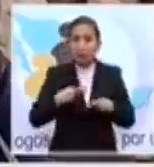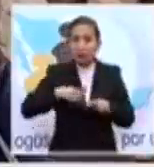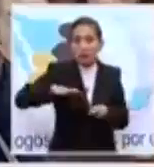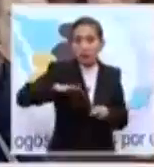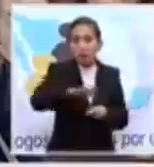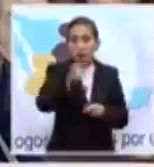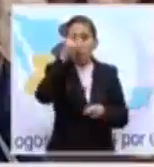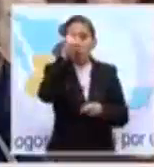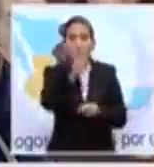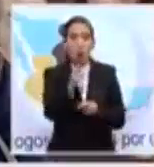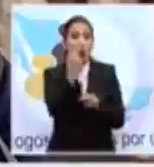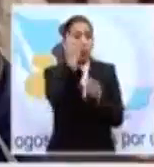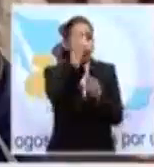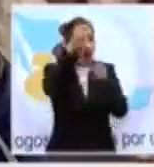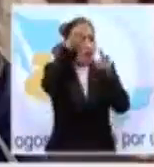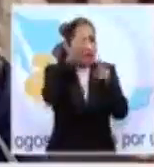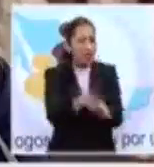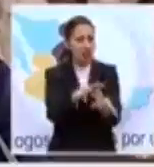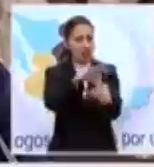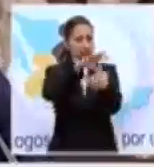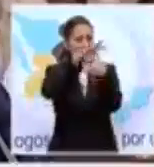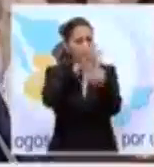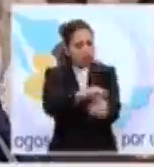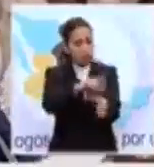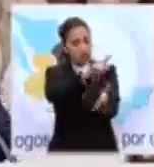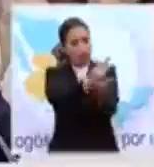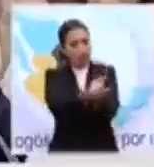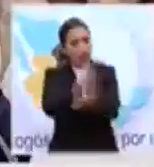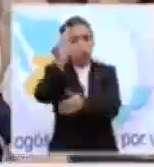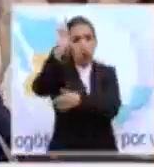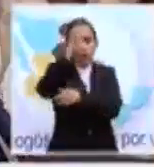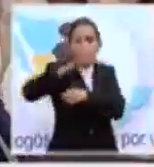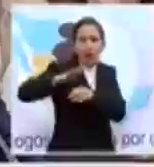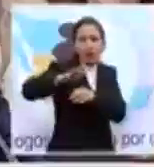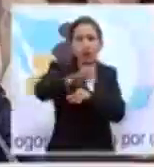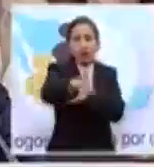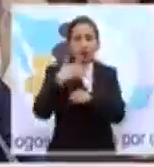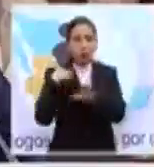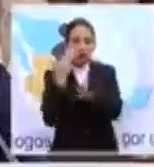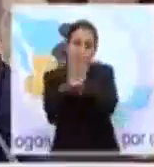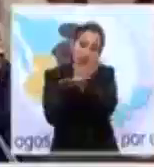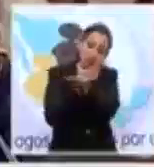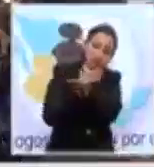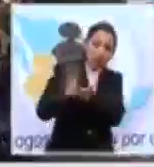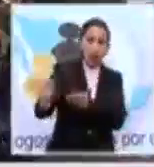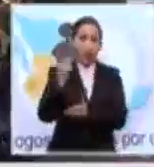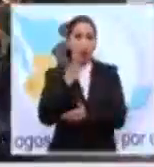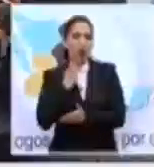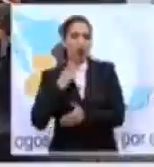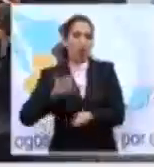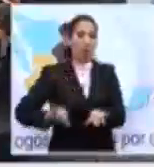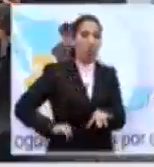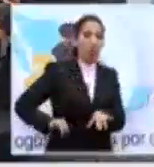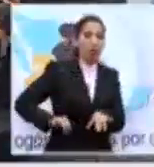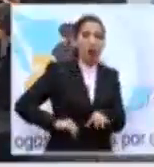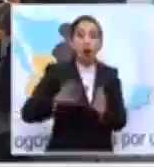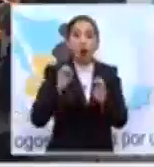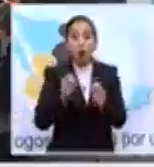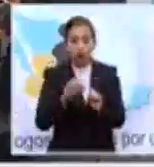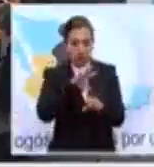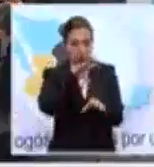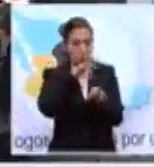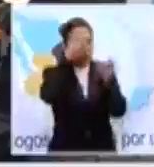población una política verdaderamente universal, alejada de intenciones políticas y sobre todo que llegue de